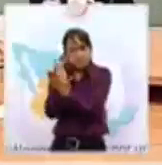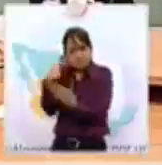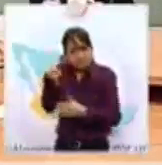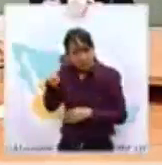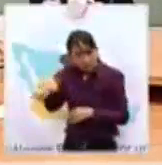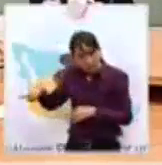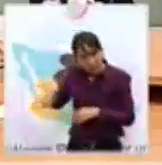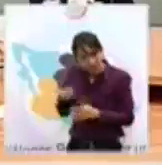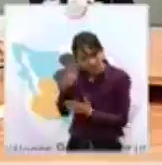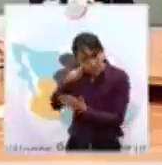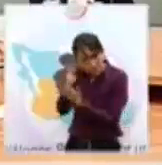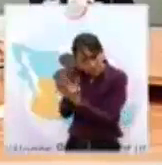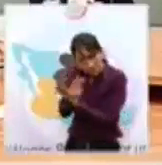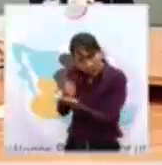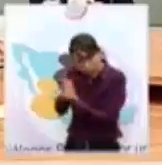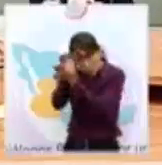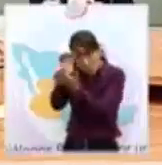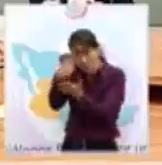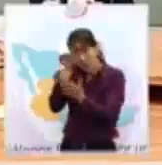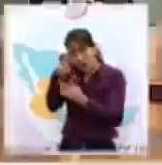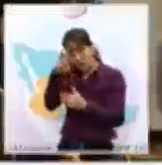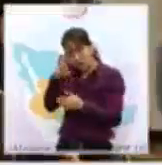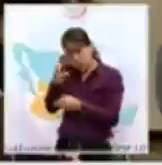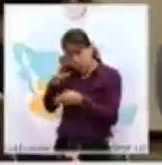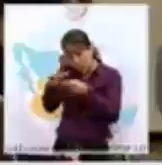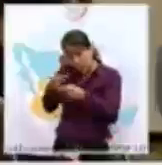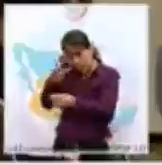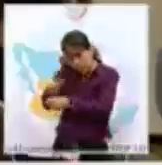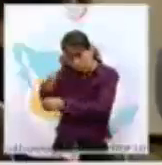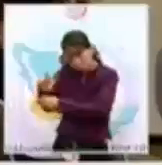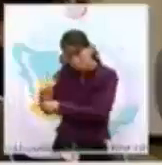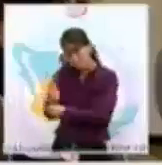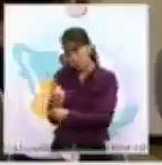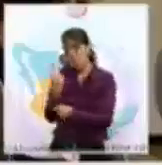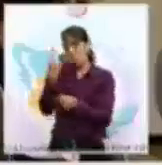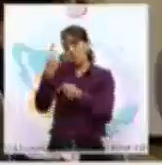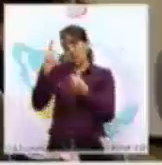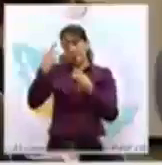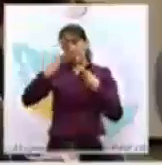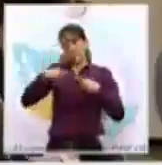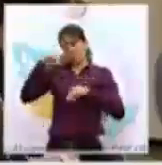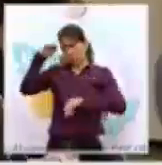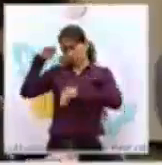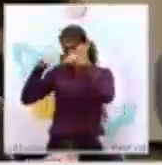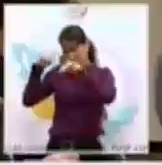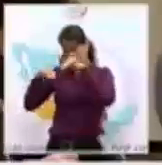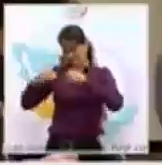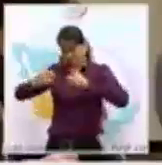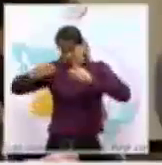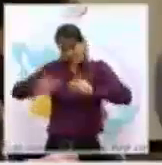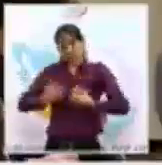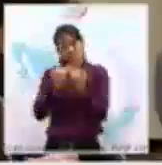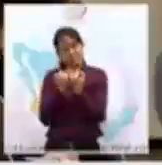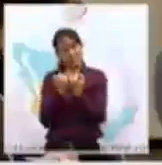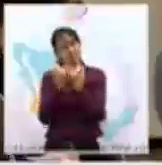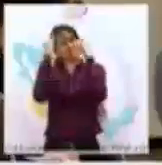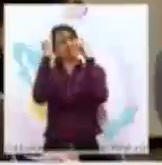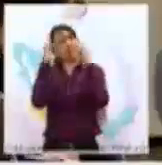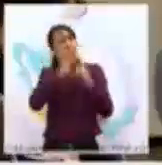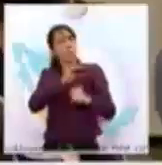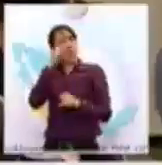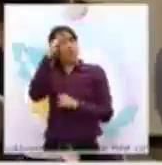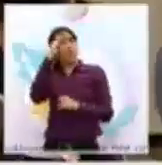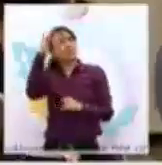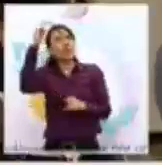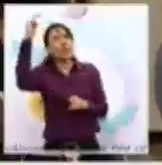para ser una persona integral, una persona autónoma, una persona que se atreva a soñar, a pensar, a decir,